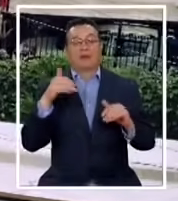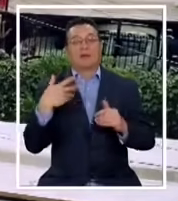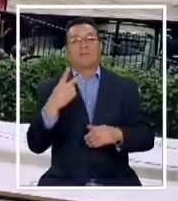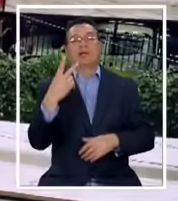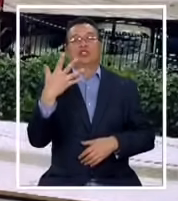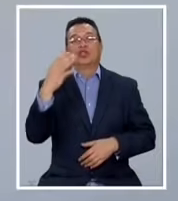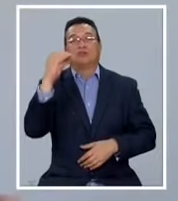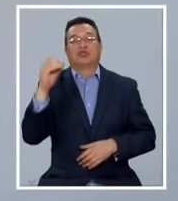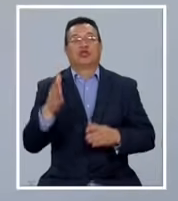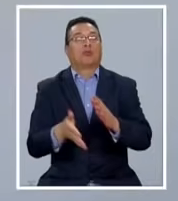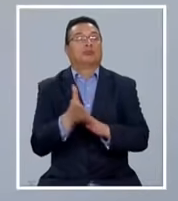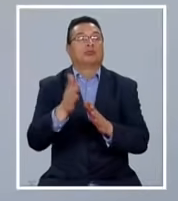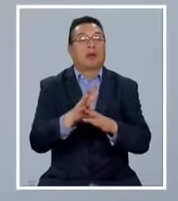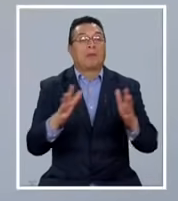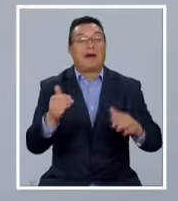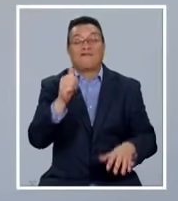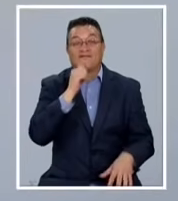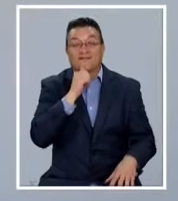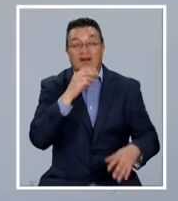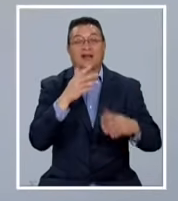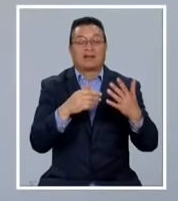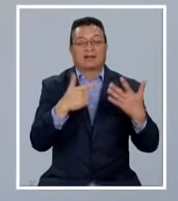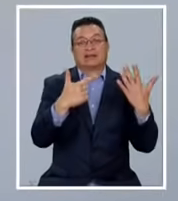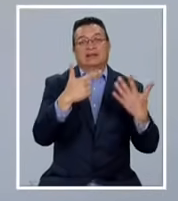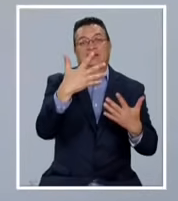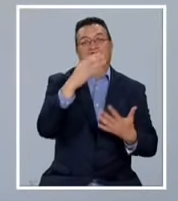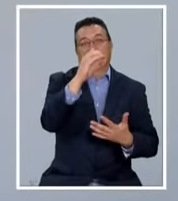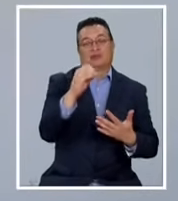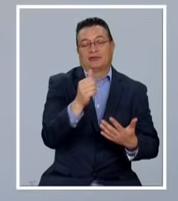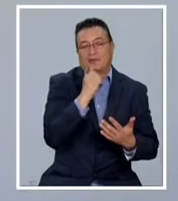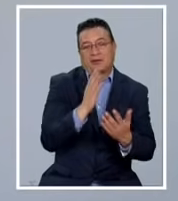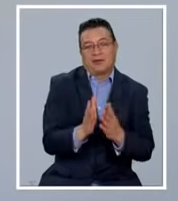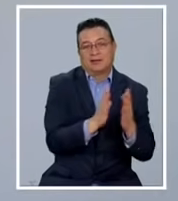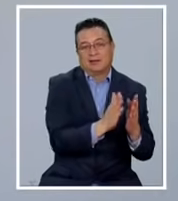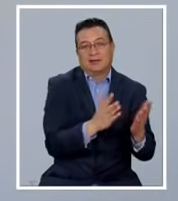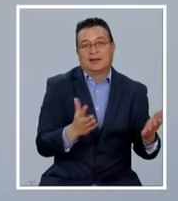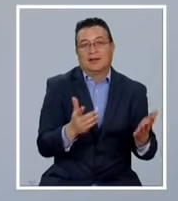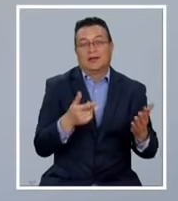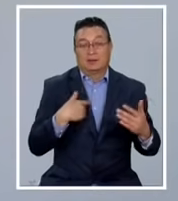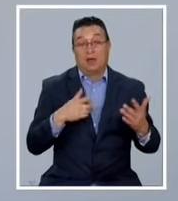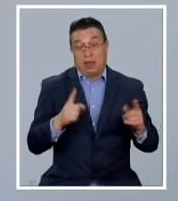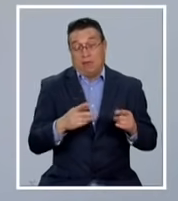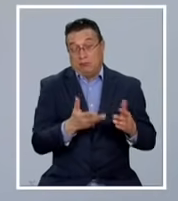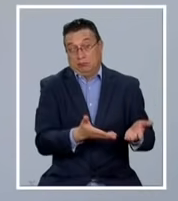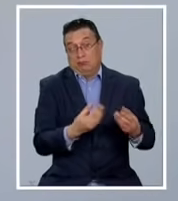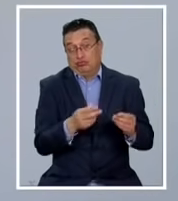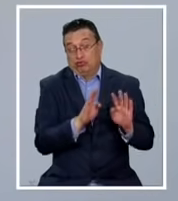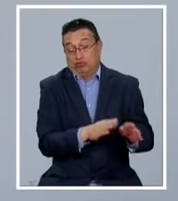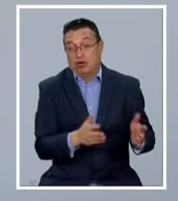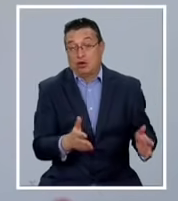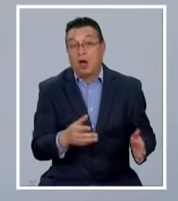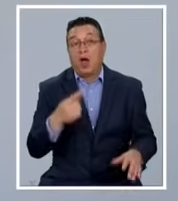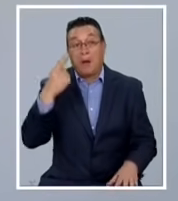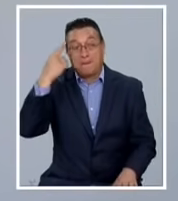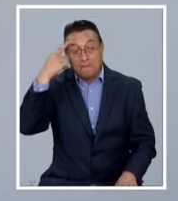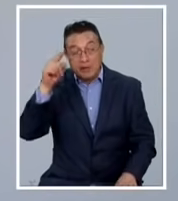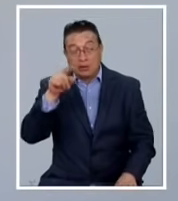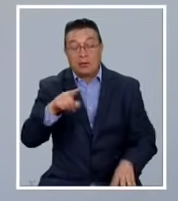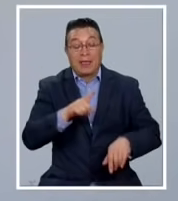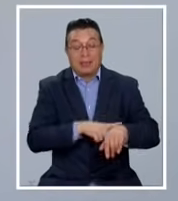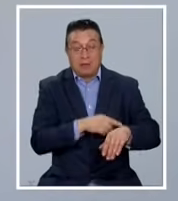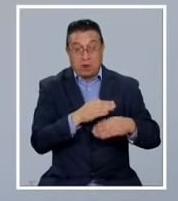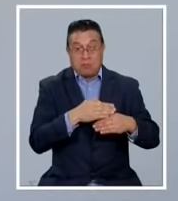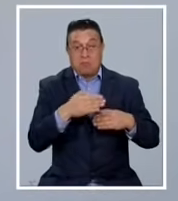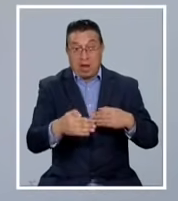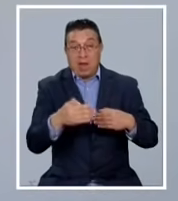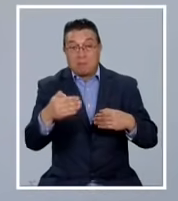pierde. Todavía quedan los otros 3/4 que uno no tiene que menospreciar, pero en la medida que va pasando el